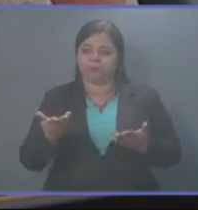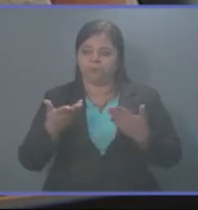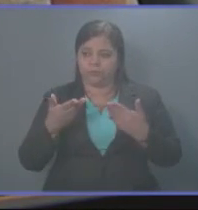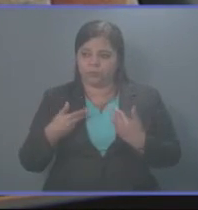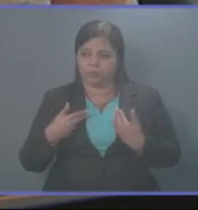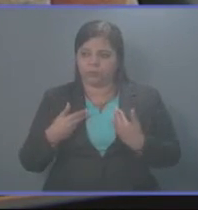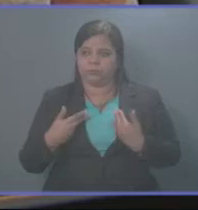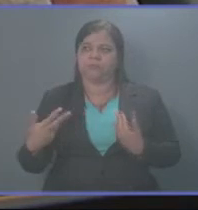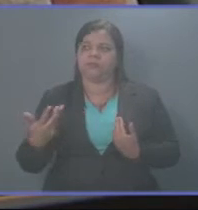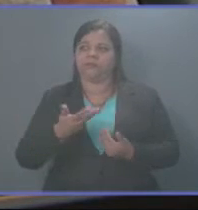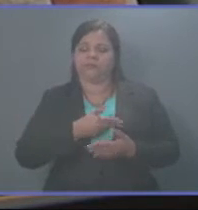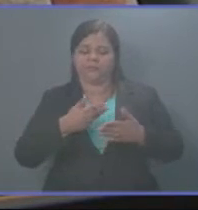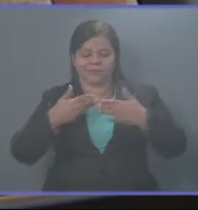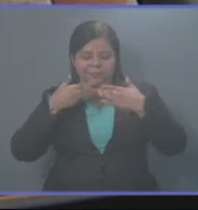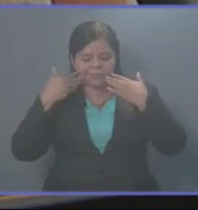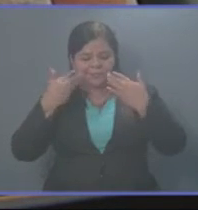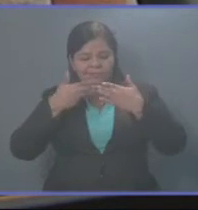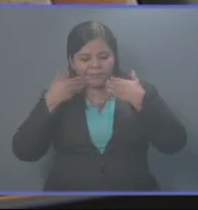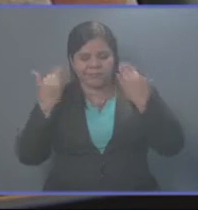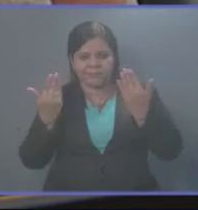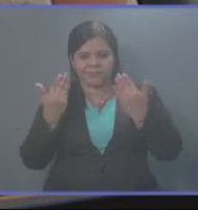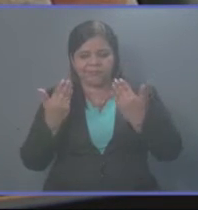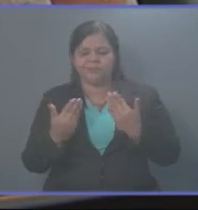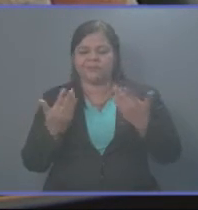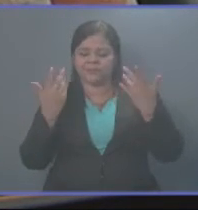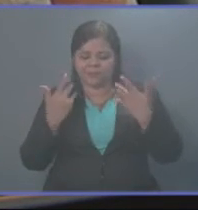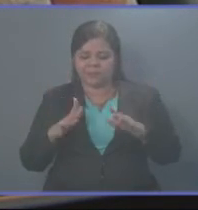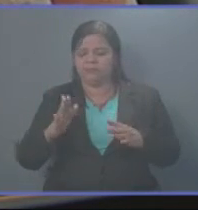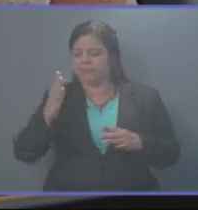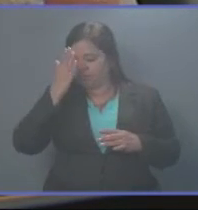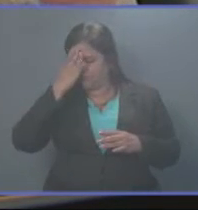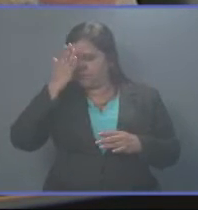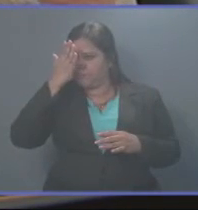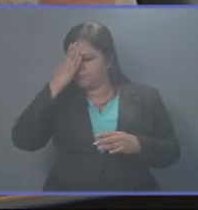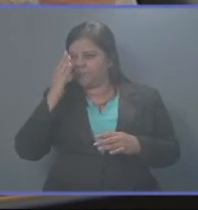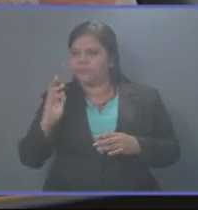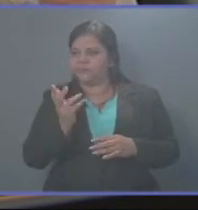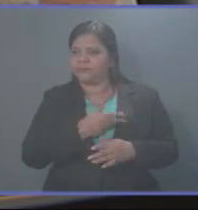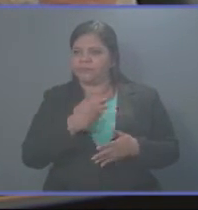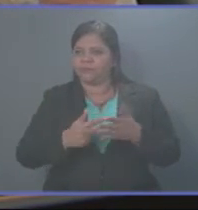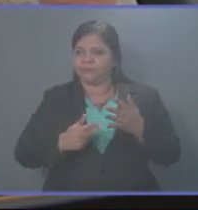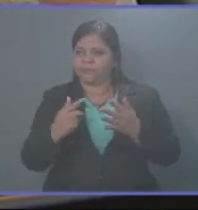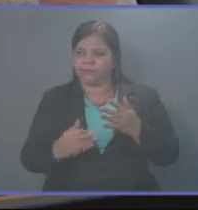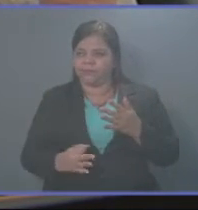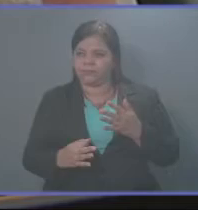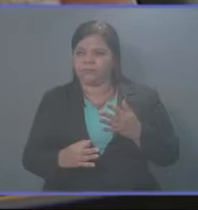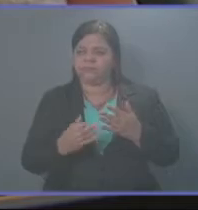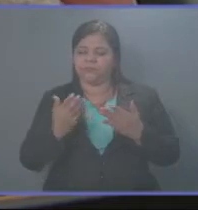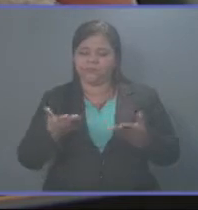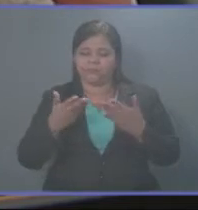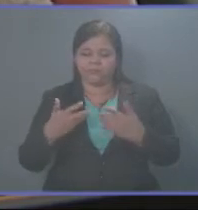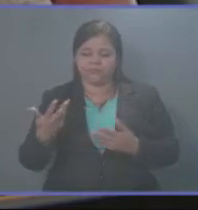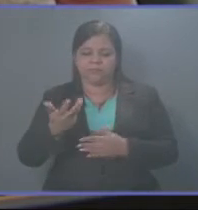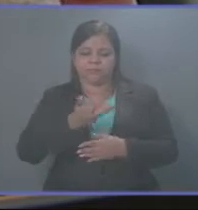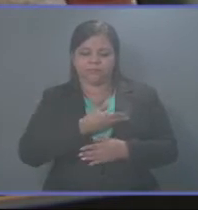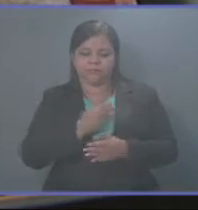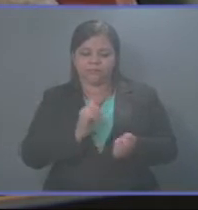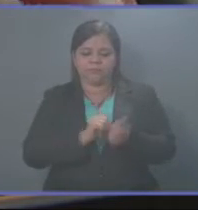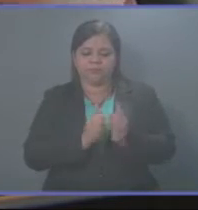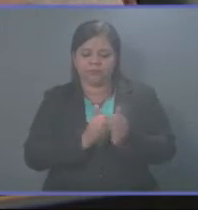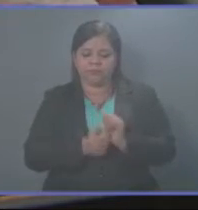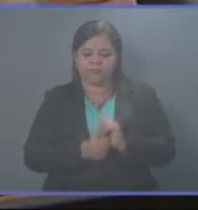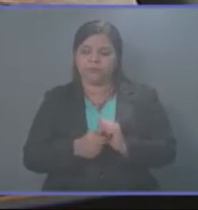brindaremos muchas alegrías cuando se reconozca que esta ley es la que ha servido para fomentar el